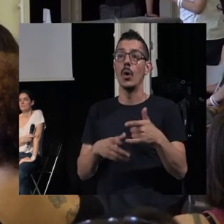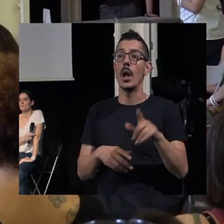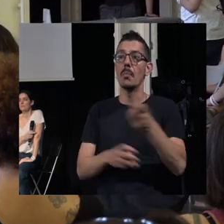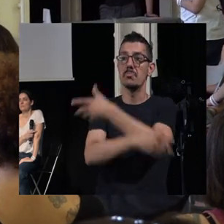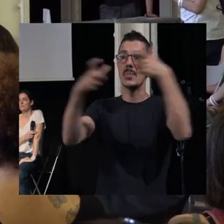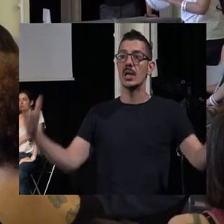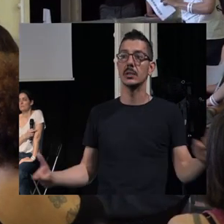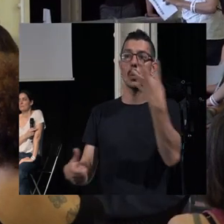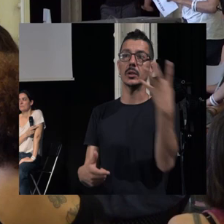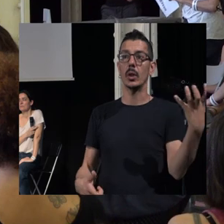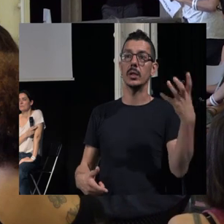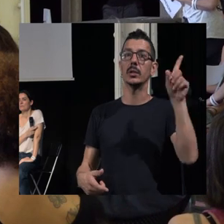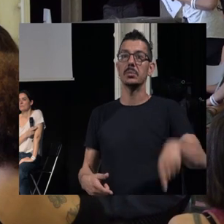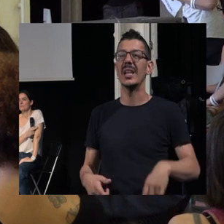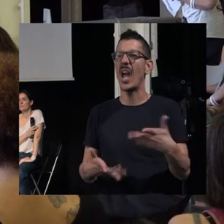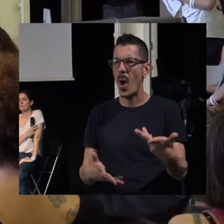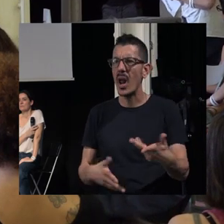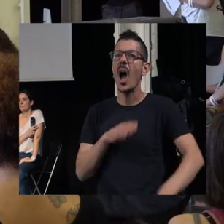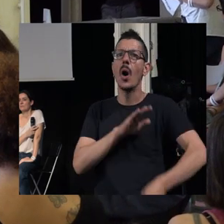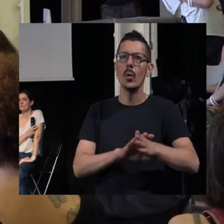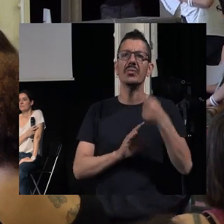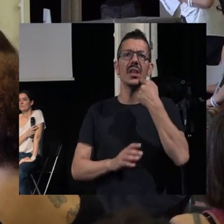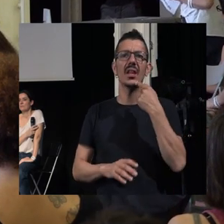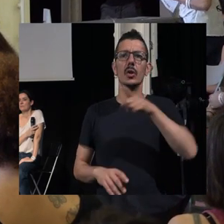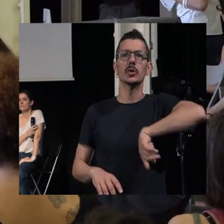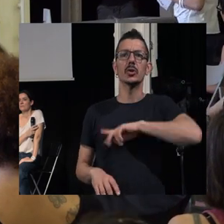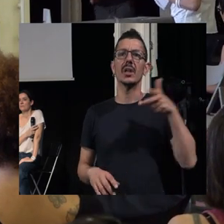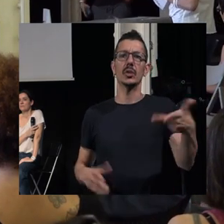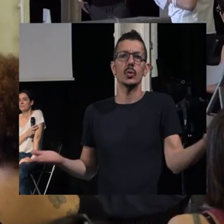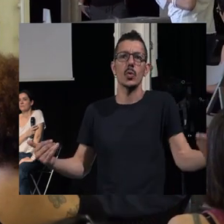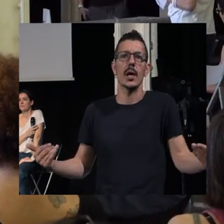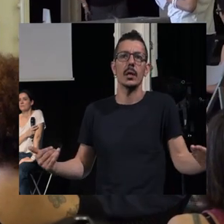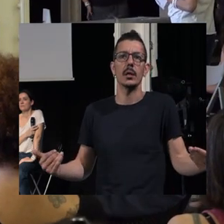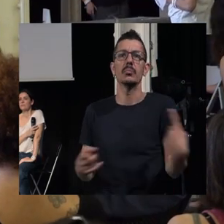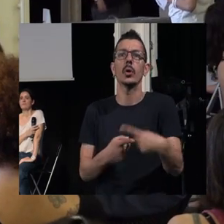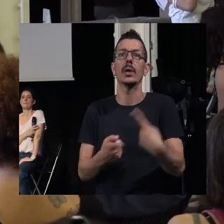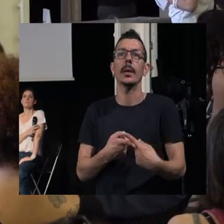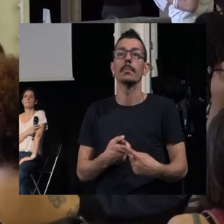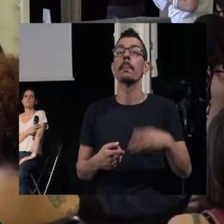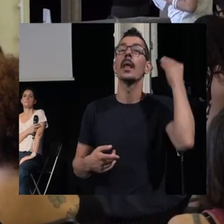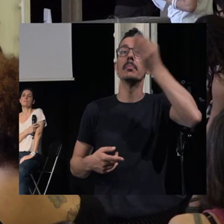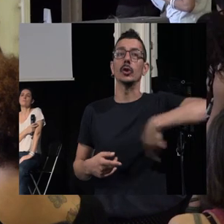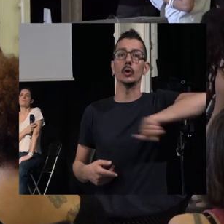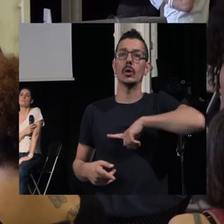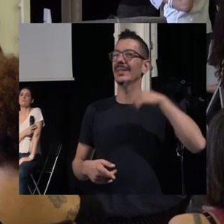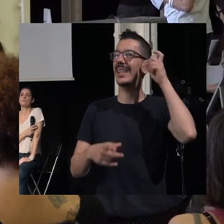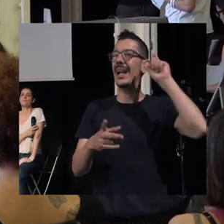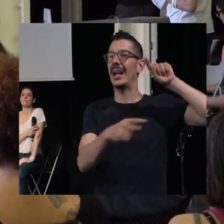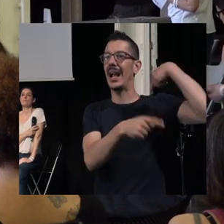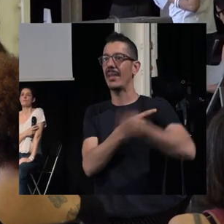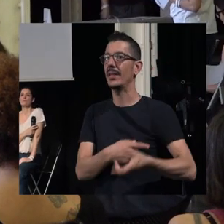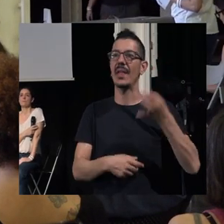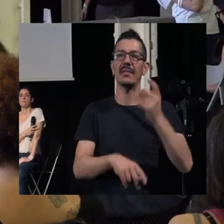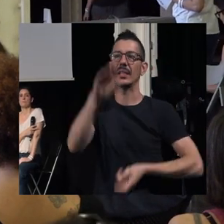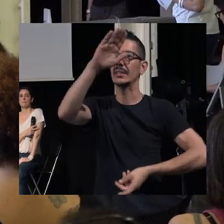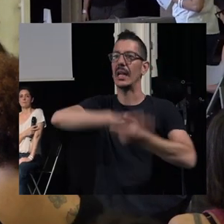así pretenden que no tengamos ningún derecho. Creo que todas deberíamos salir cada día,